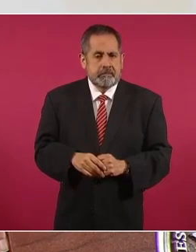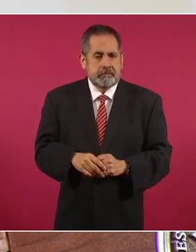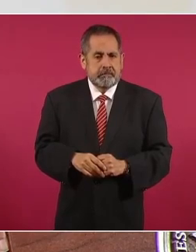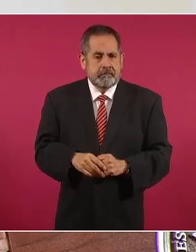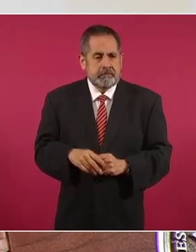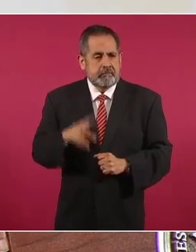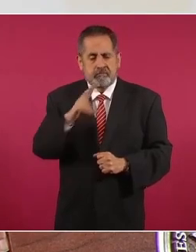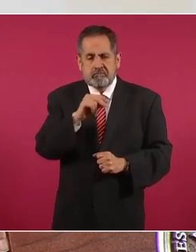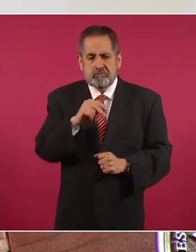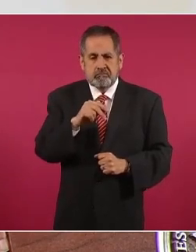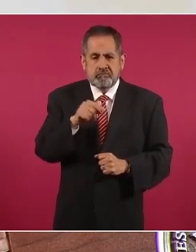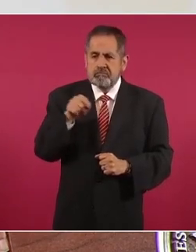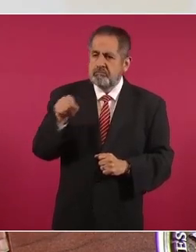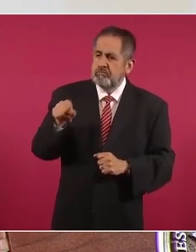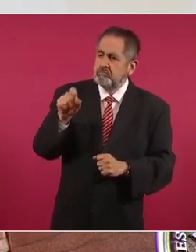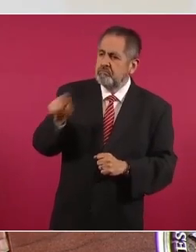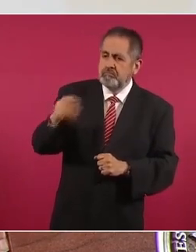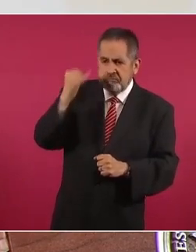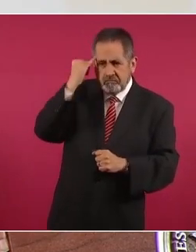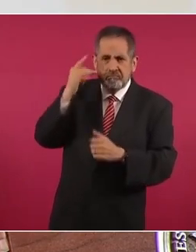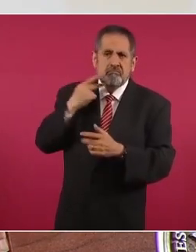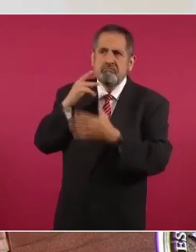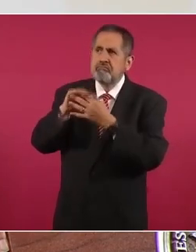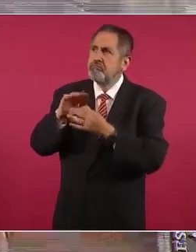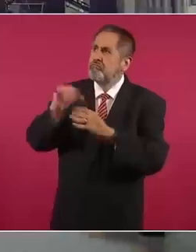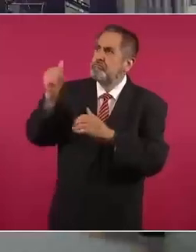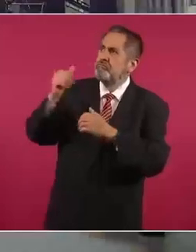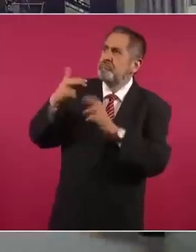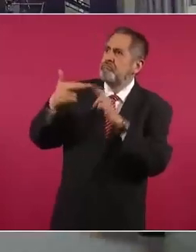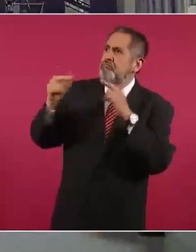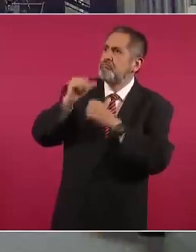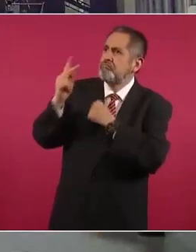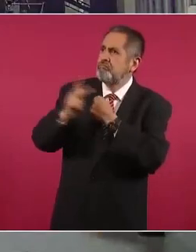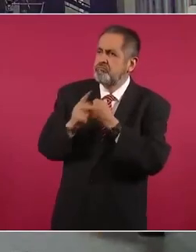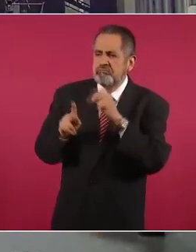se siga aplicando la misma política exterior.